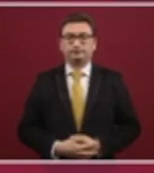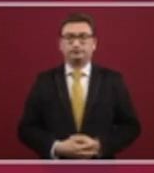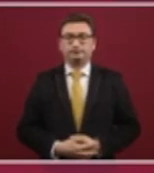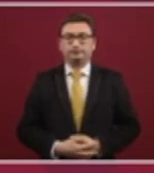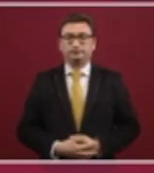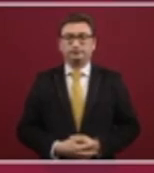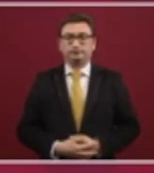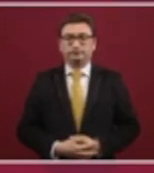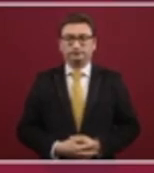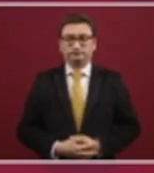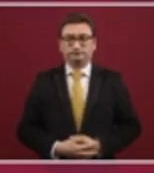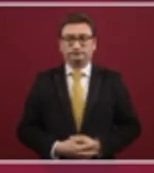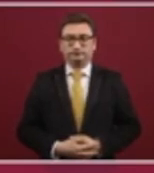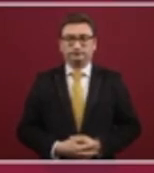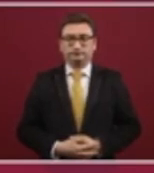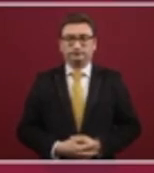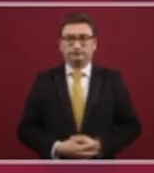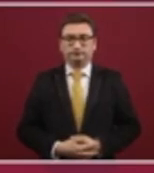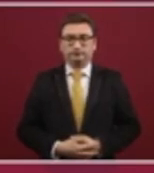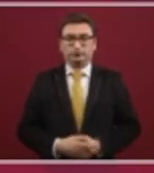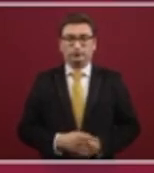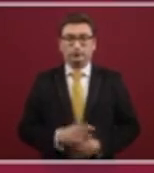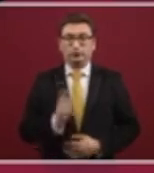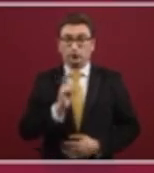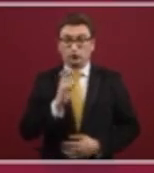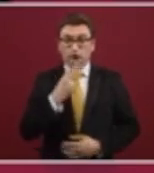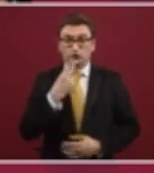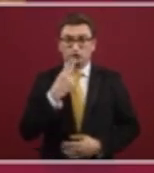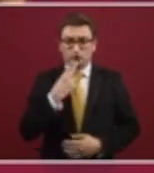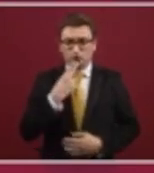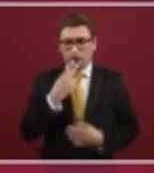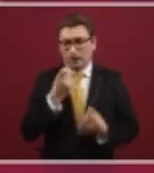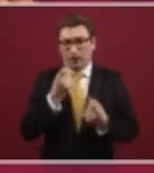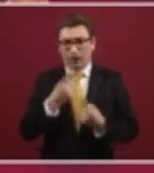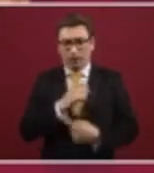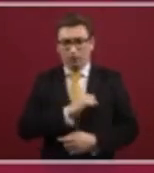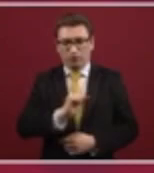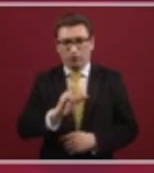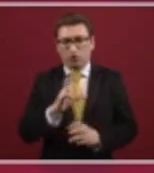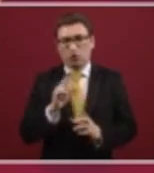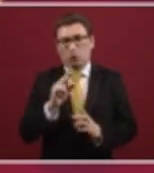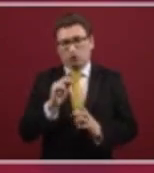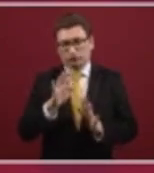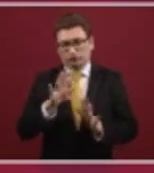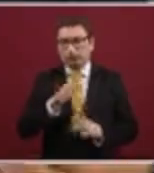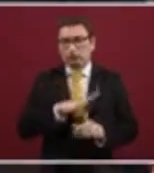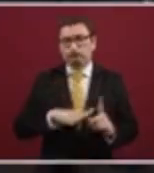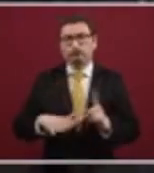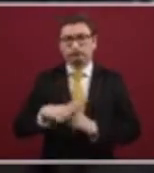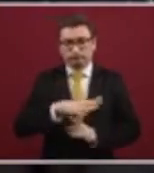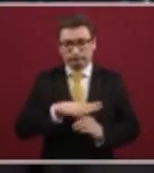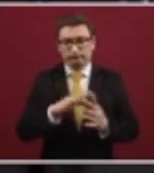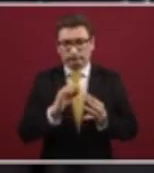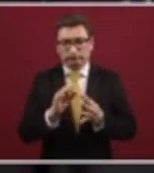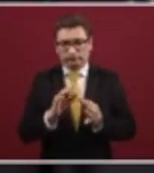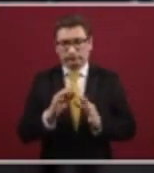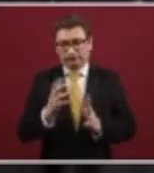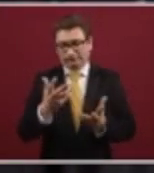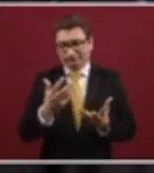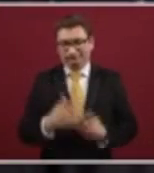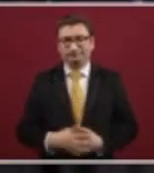no de mala fe, sino porque hay una atmósfera en ese sentido, o sea,